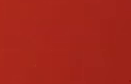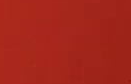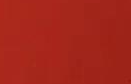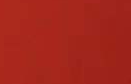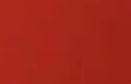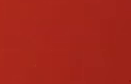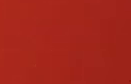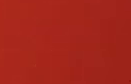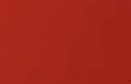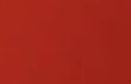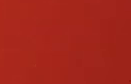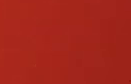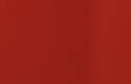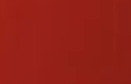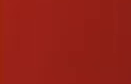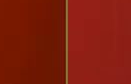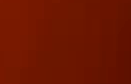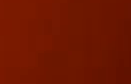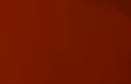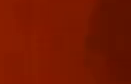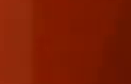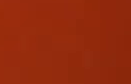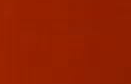TVC Noticias del Mediodía.